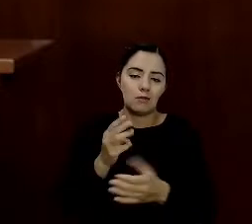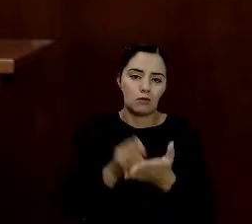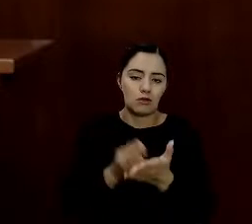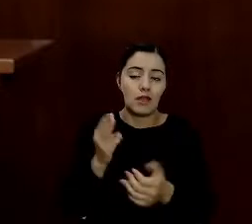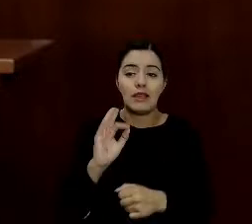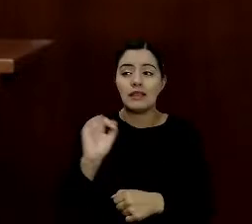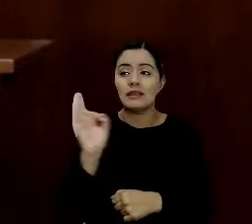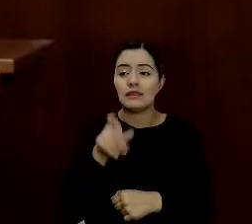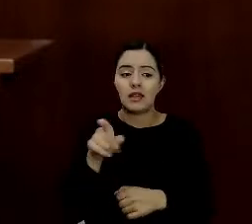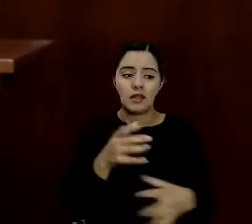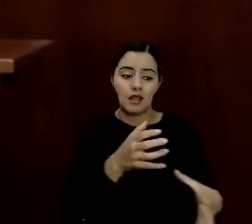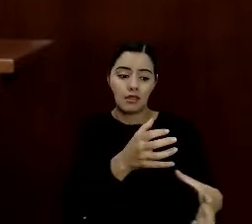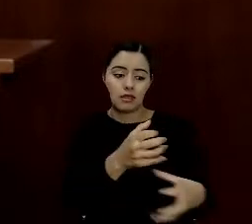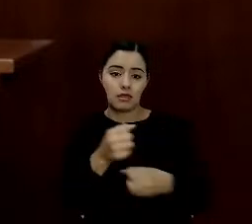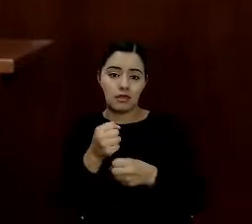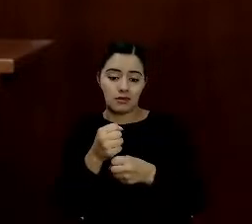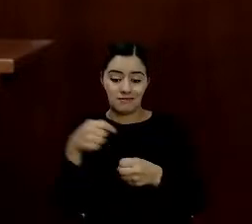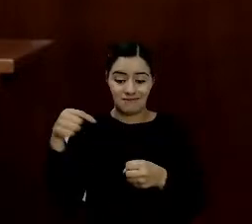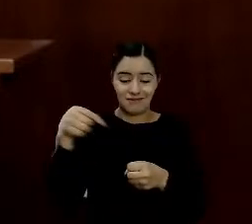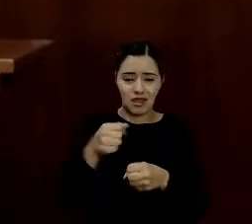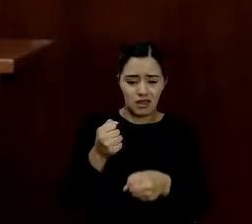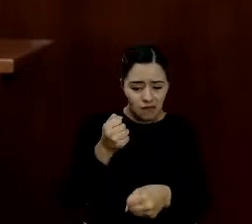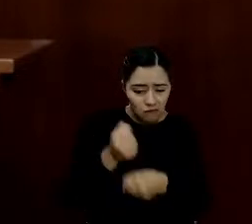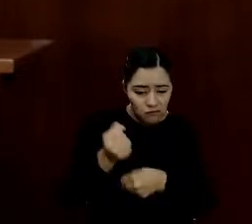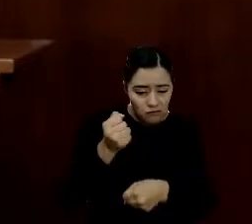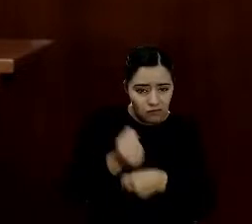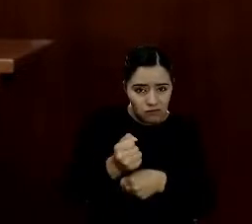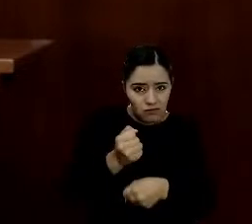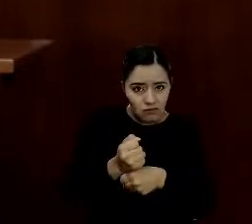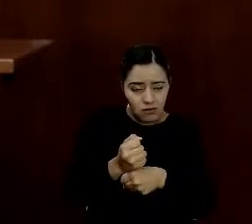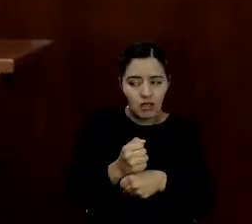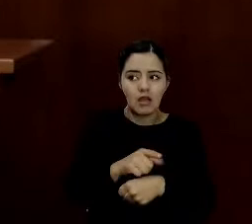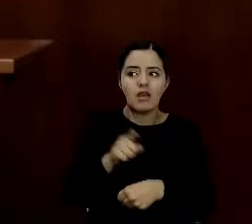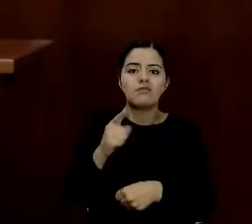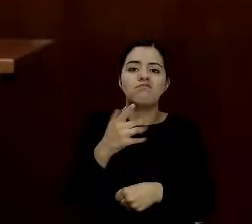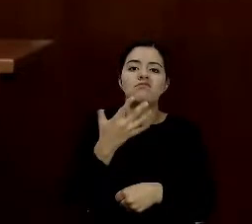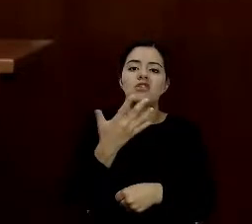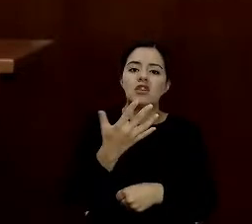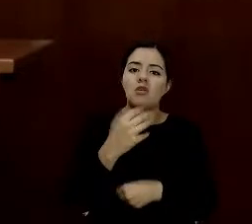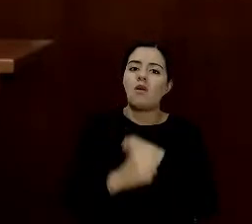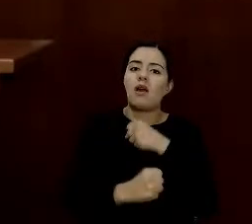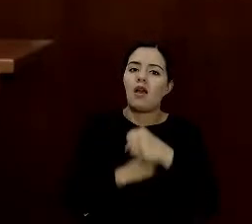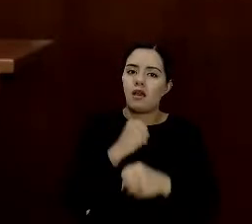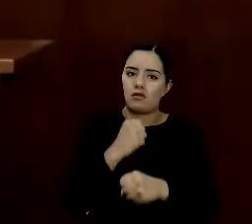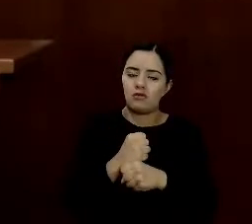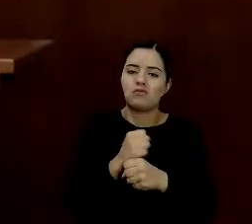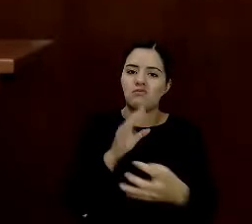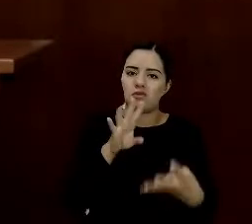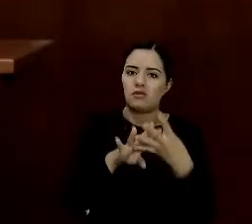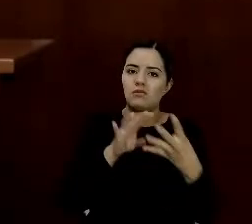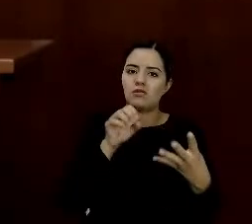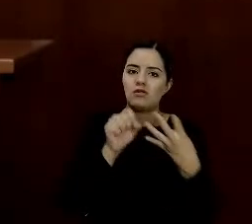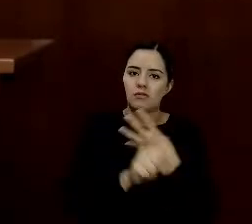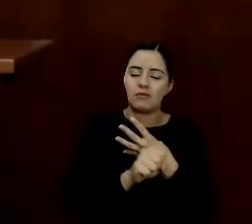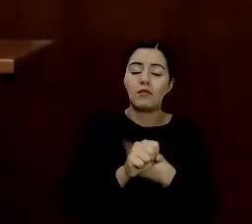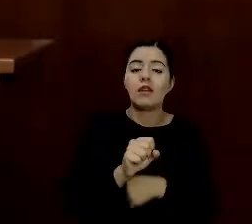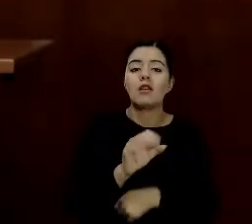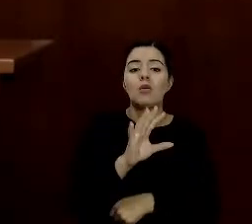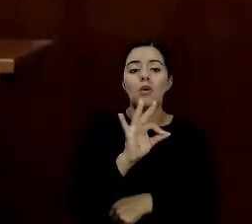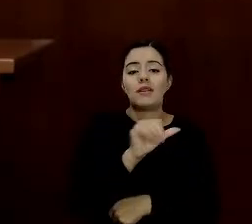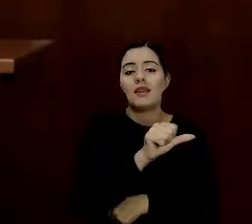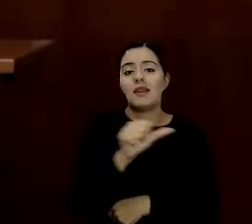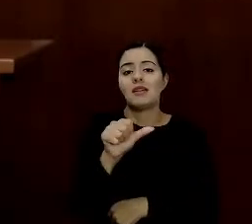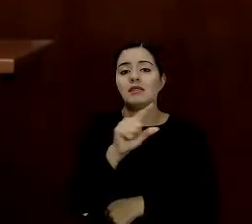se impondrán de uno a cinco años de prisión y de cuarenta a 150 días de multa